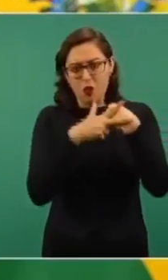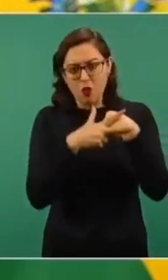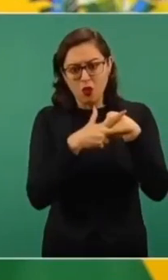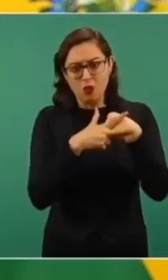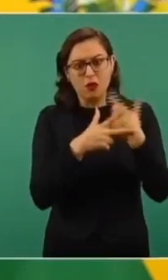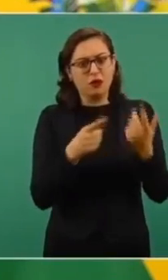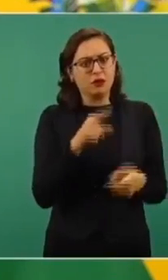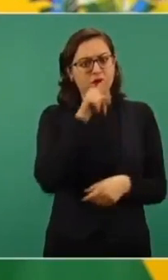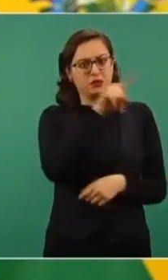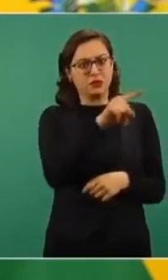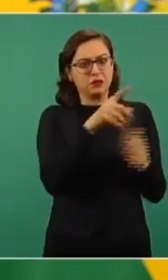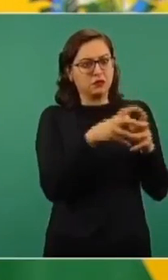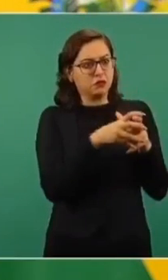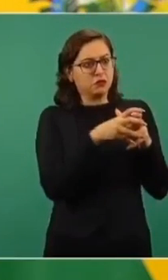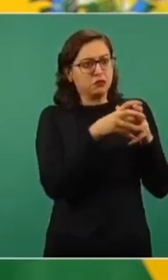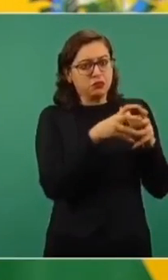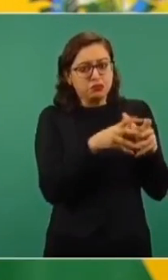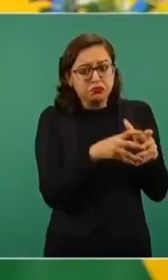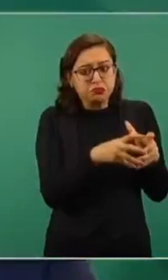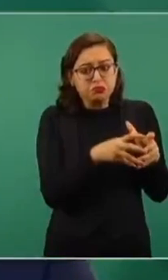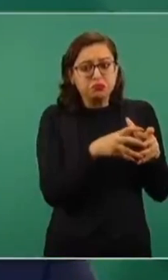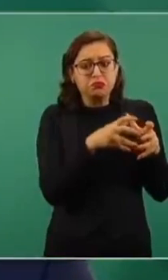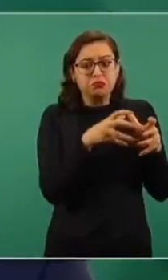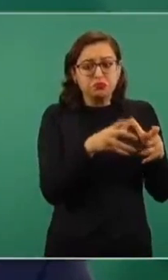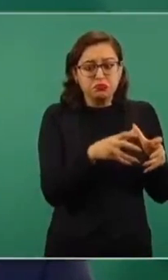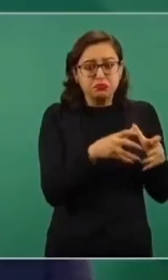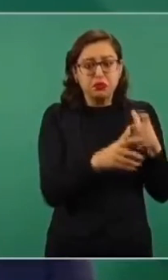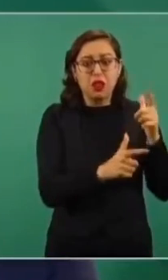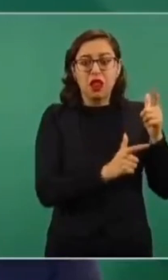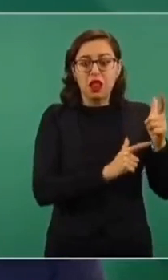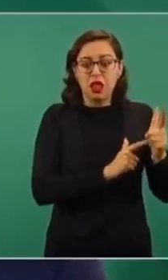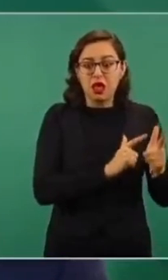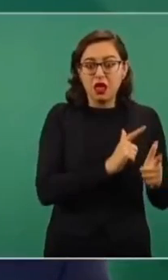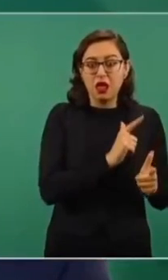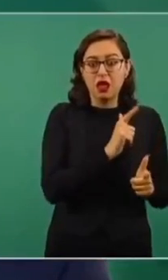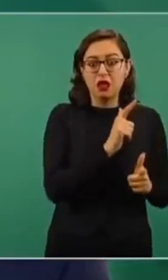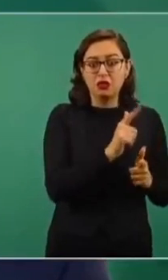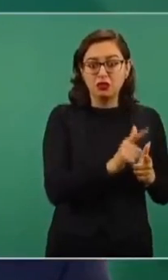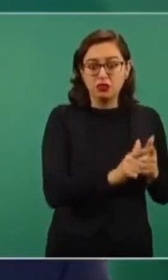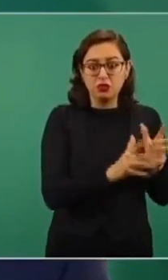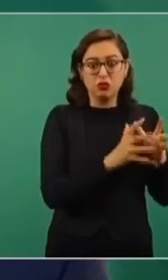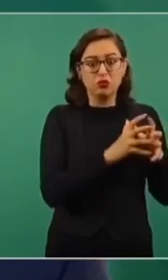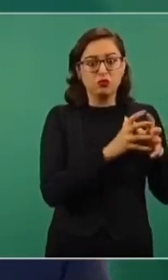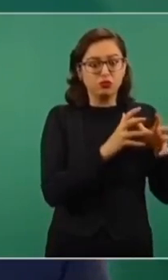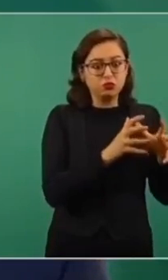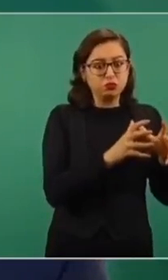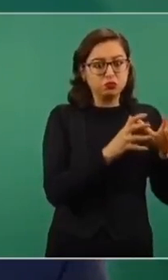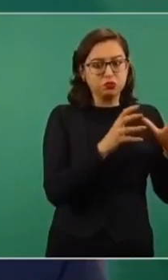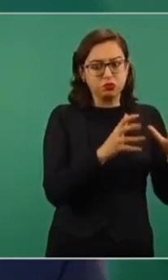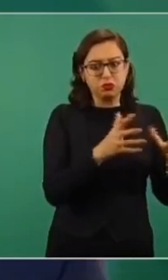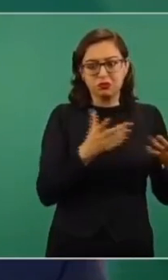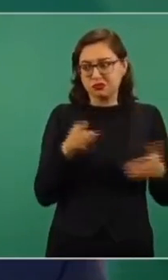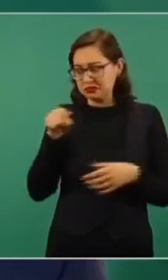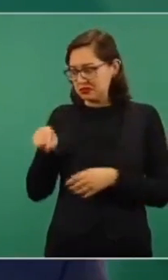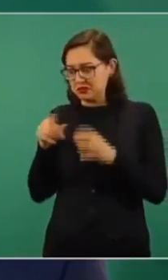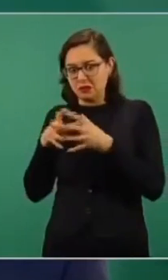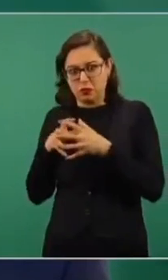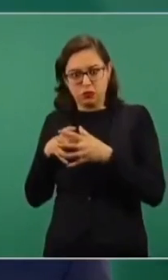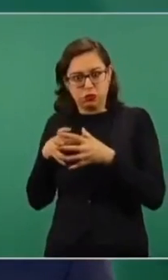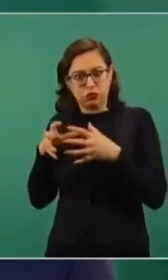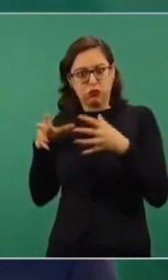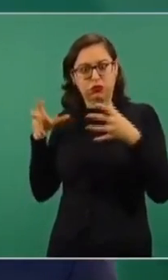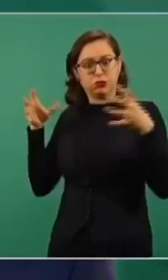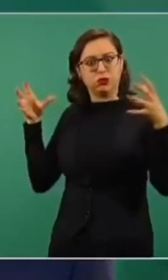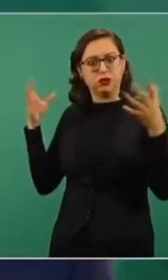el crecimiento es sumamente lento. Y ha habido varios trabajos de investigación que se han publicado a nivel